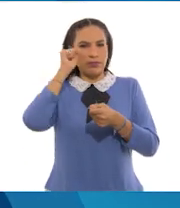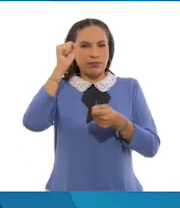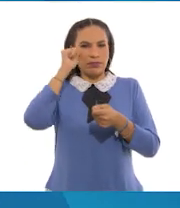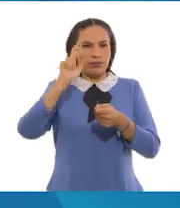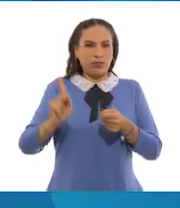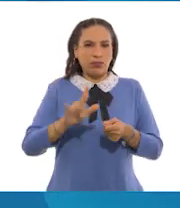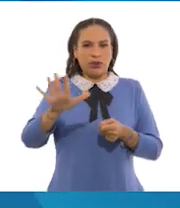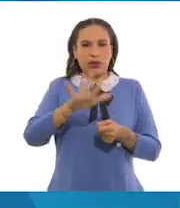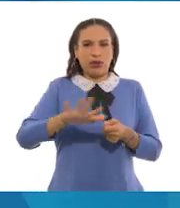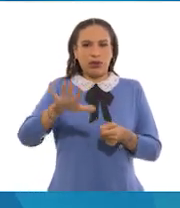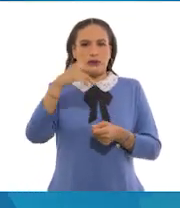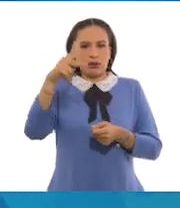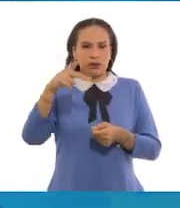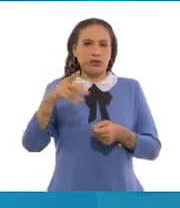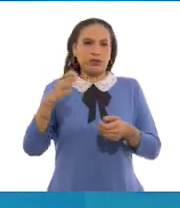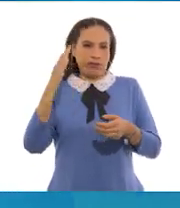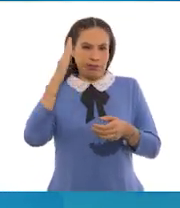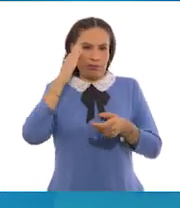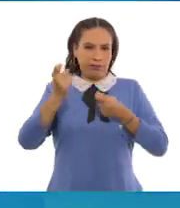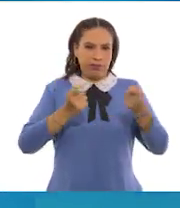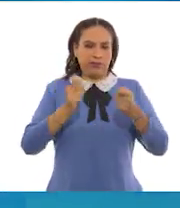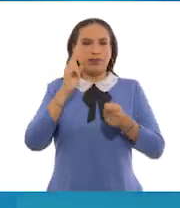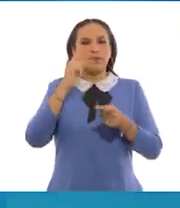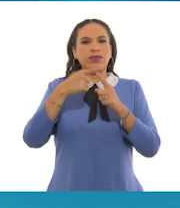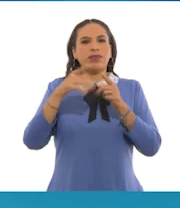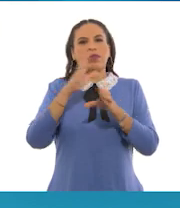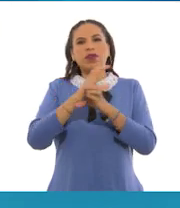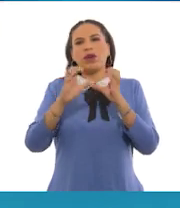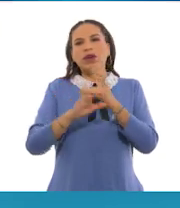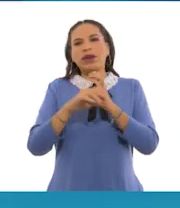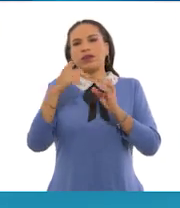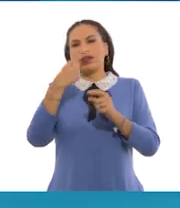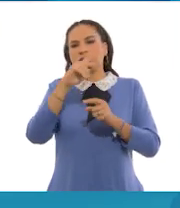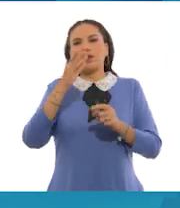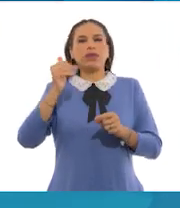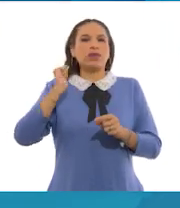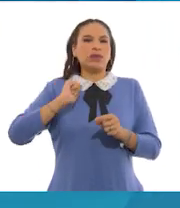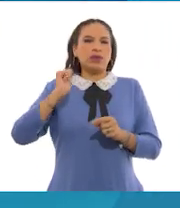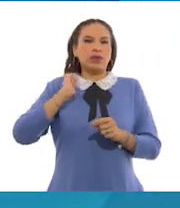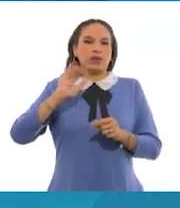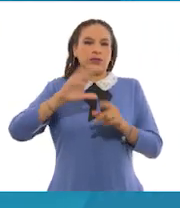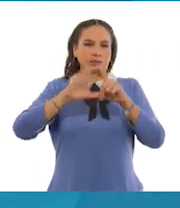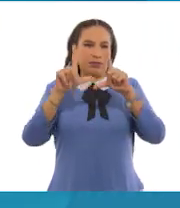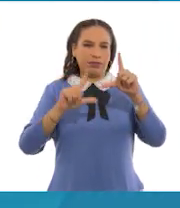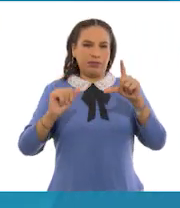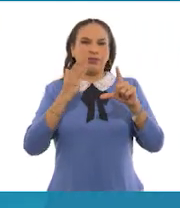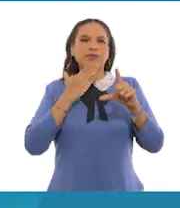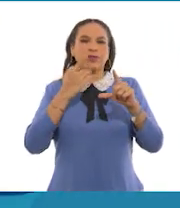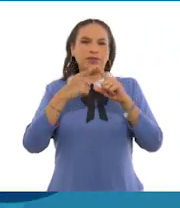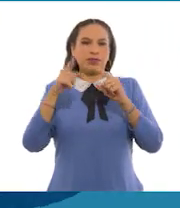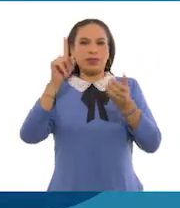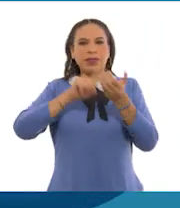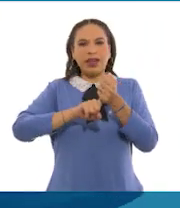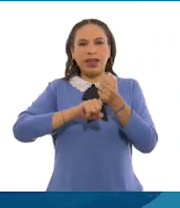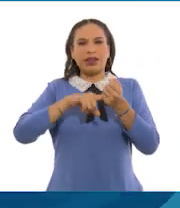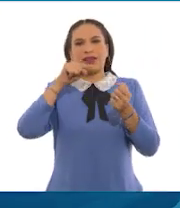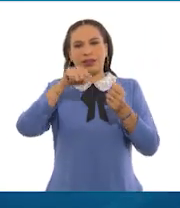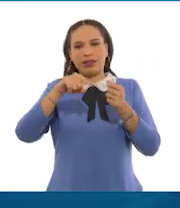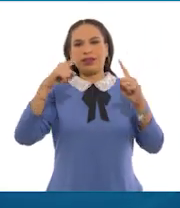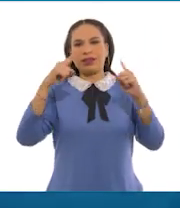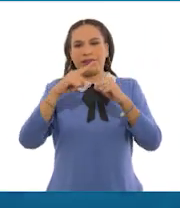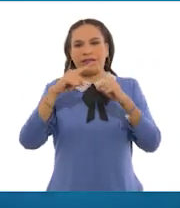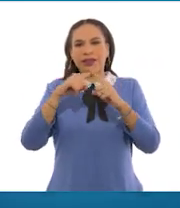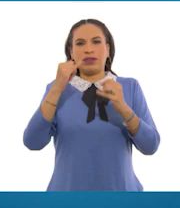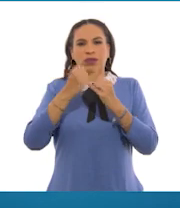barrios de su jurisdicción, ¿no? De aquí vamos a ver muchos elementos prehispánicos en el interior de la iglesia, ¿no? Y eso que también fue parte